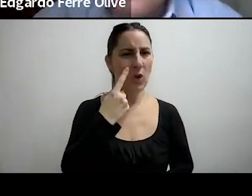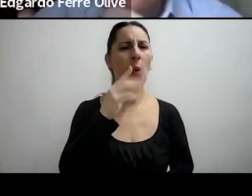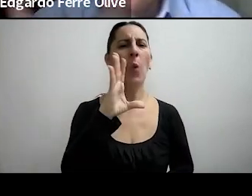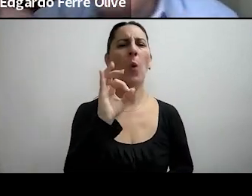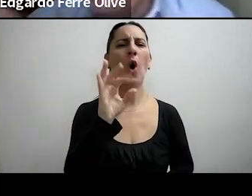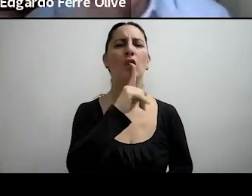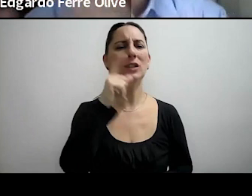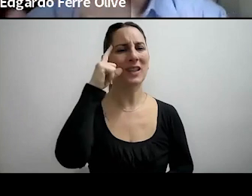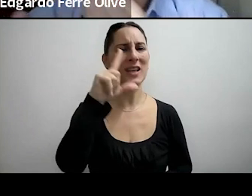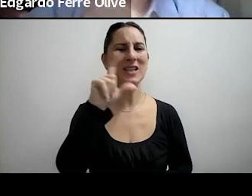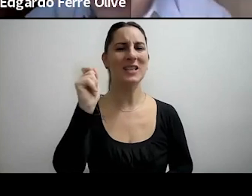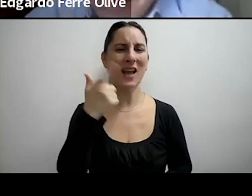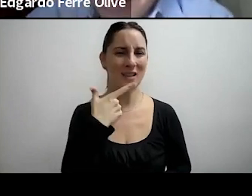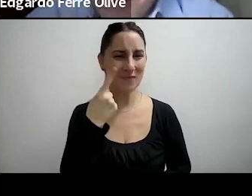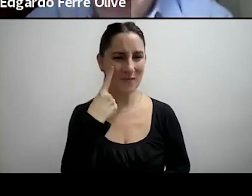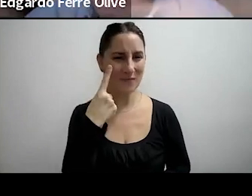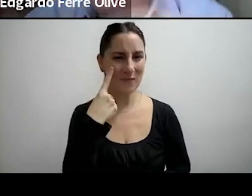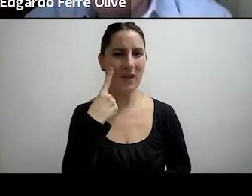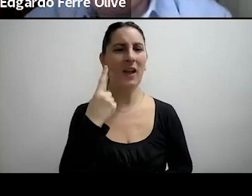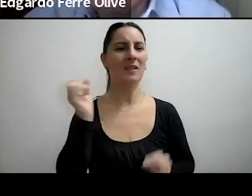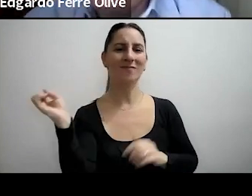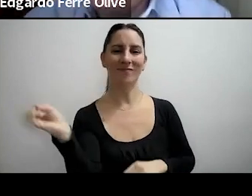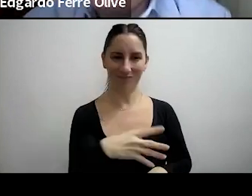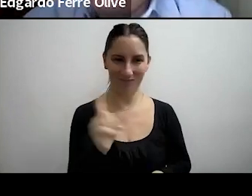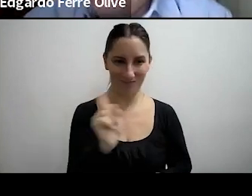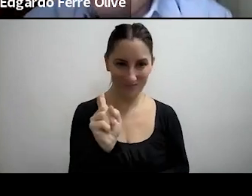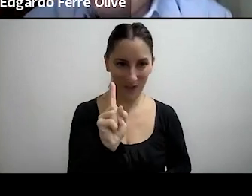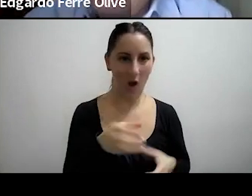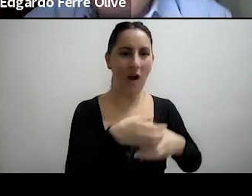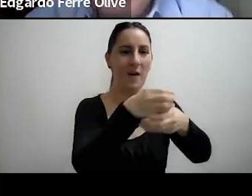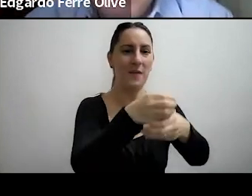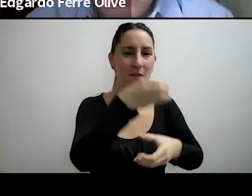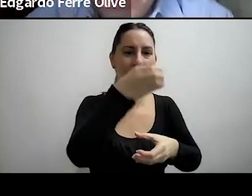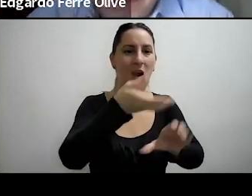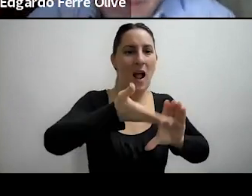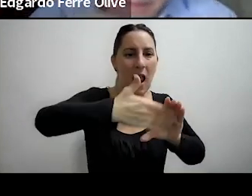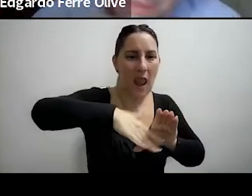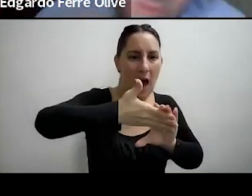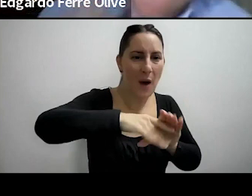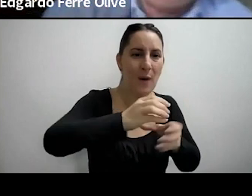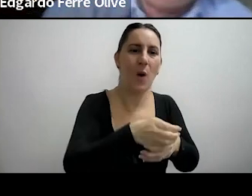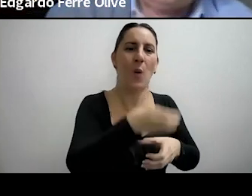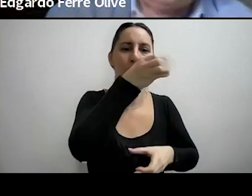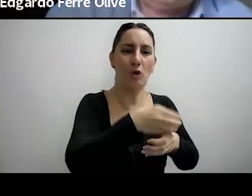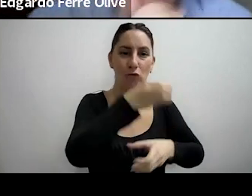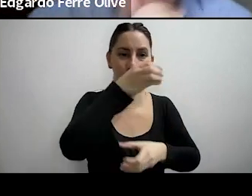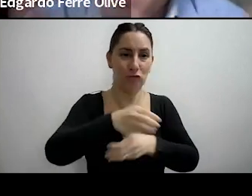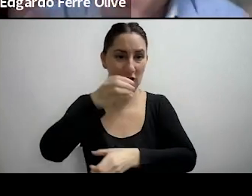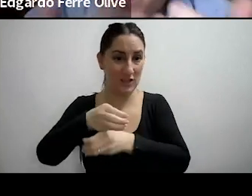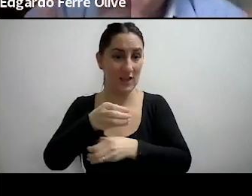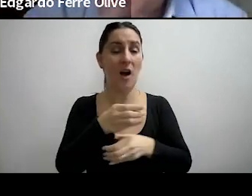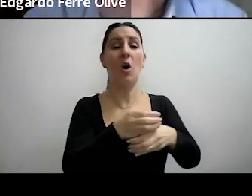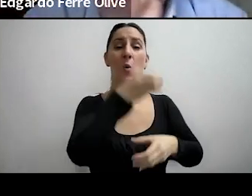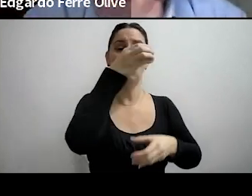que son botellas que se van, generalmente no son descartables, obviamente, se tienen que lavar, se tienen que higienizar. Entonces, ¿qué pasa? Cuando yo compro la botella,